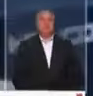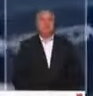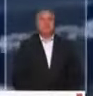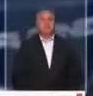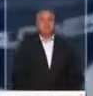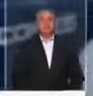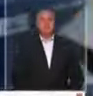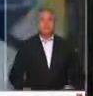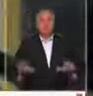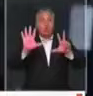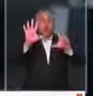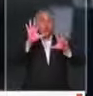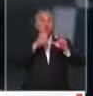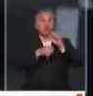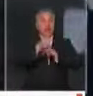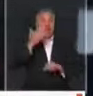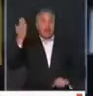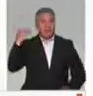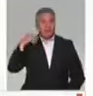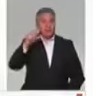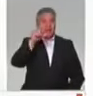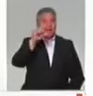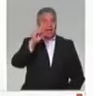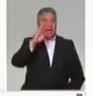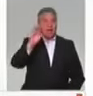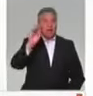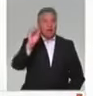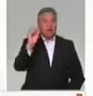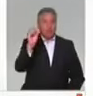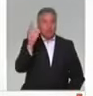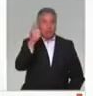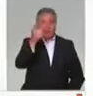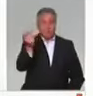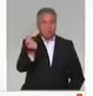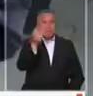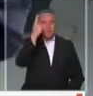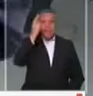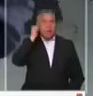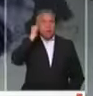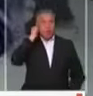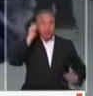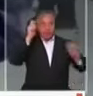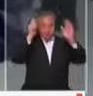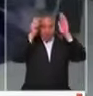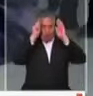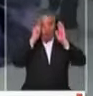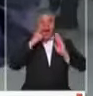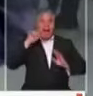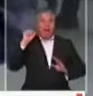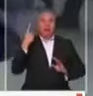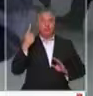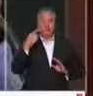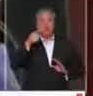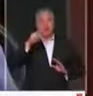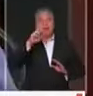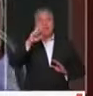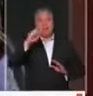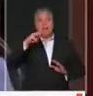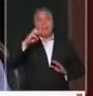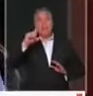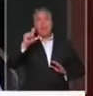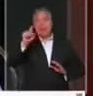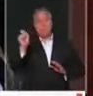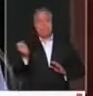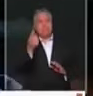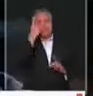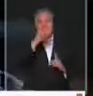Hace 8 años, la cabo primera Francisca Ortiz fue la primera mujer en las Boinas Azules. Hace un año, Pamela se convirtió en la primera, pero el liderar